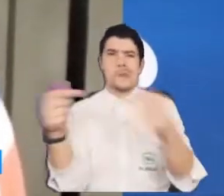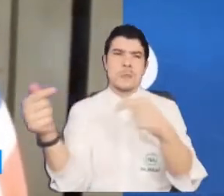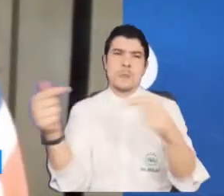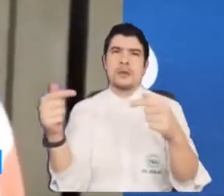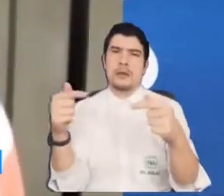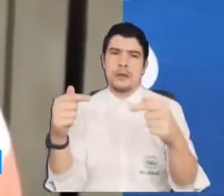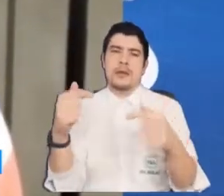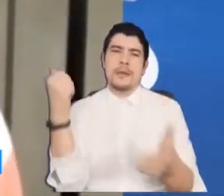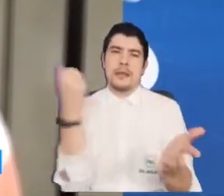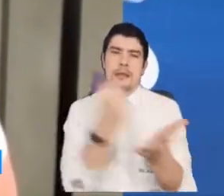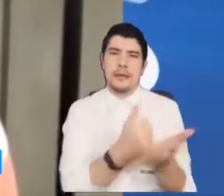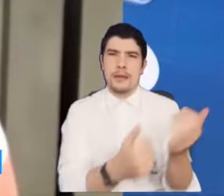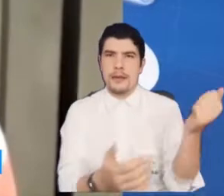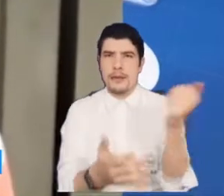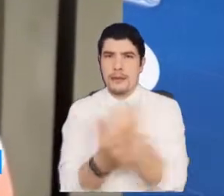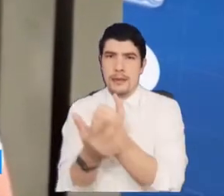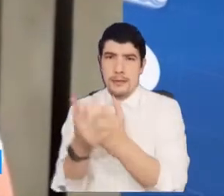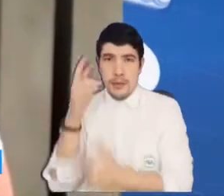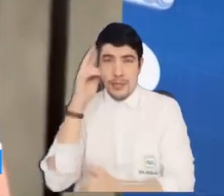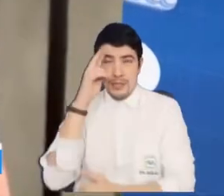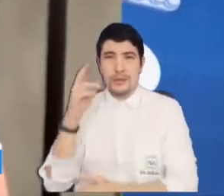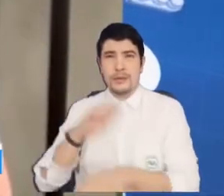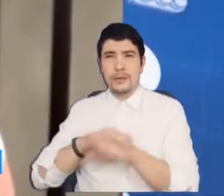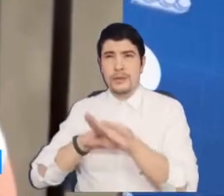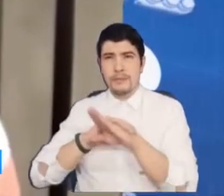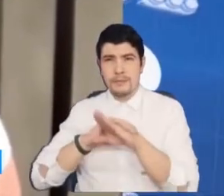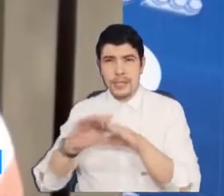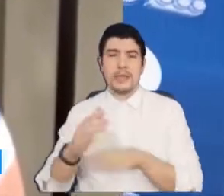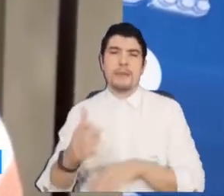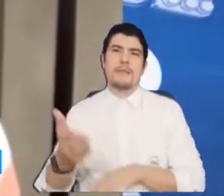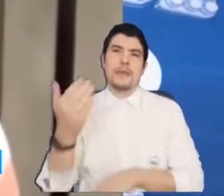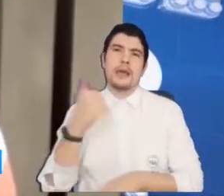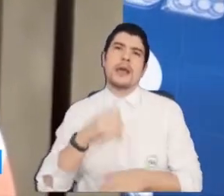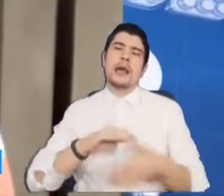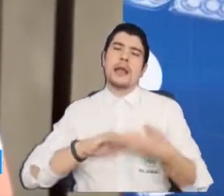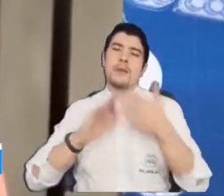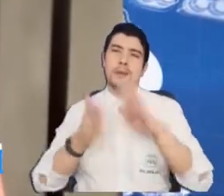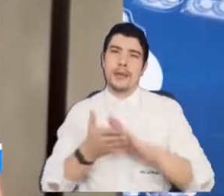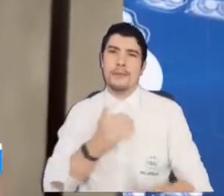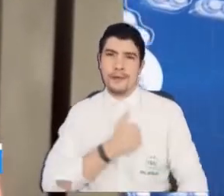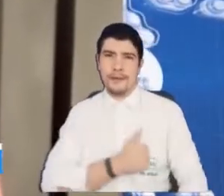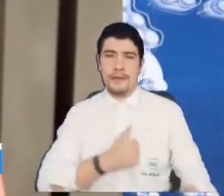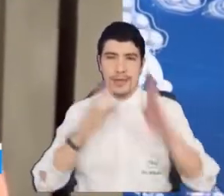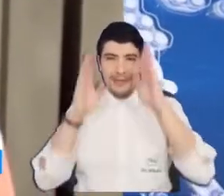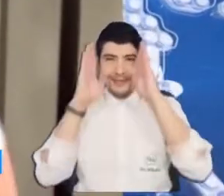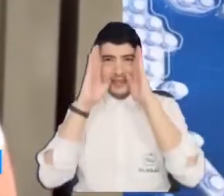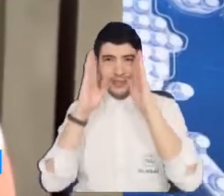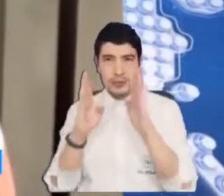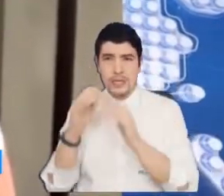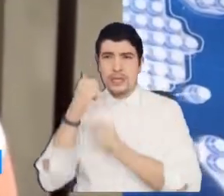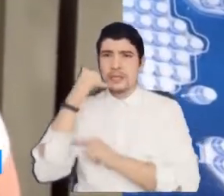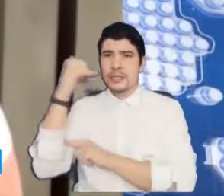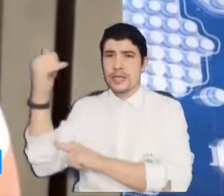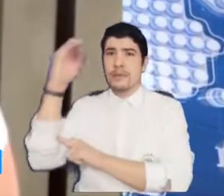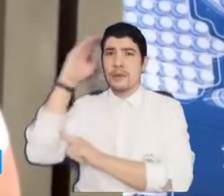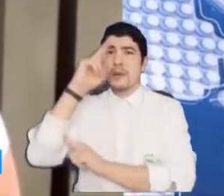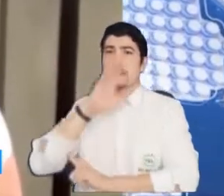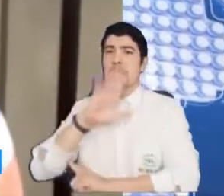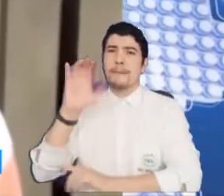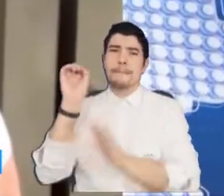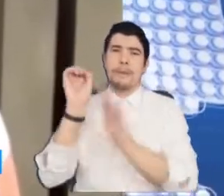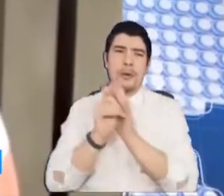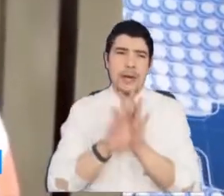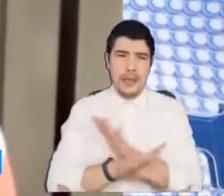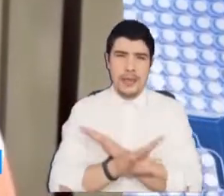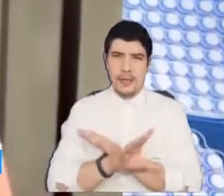cuidado. No llamar a la policía para cosas insignificantes. Llamémoslas para el peligro que es el ladrón,